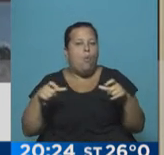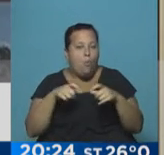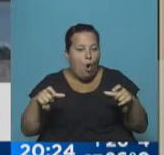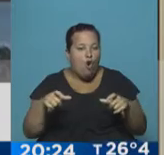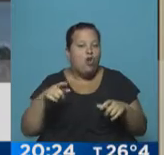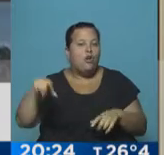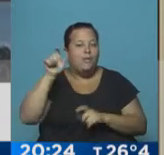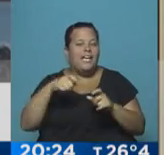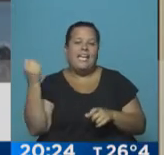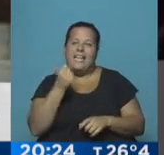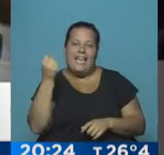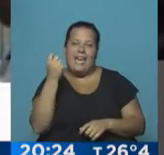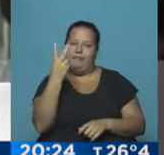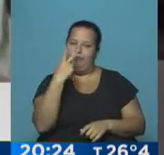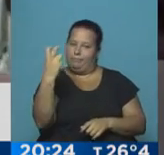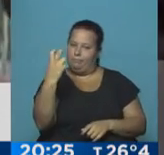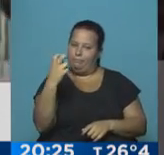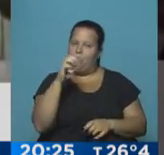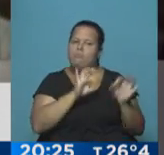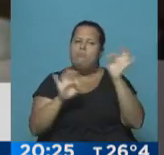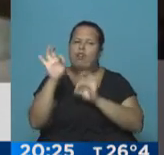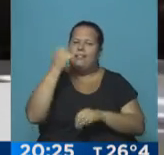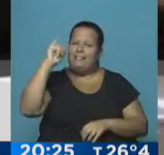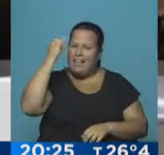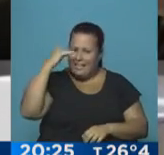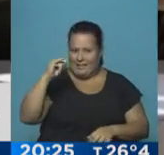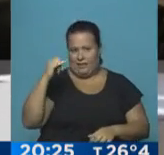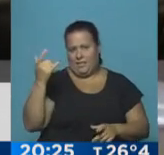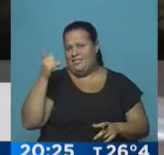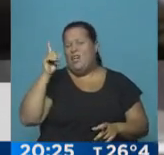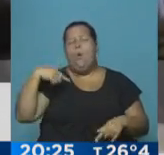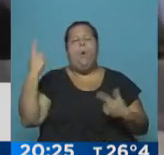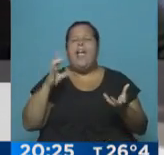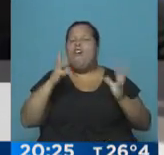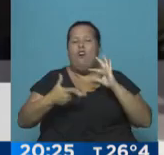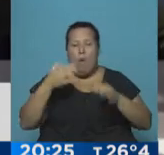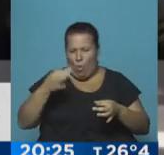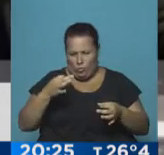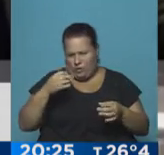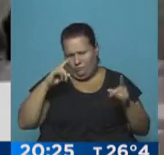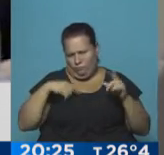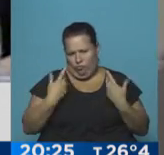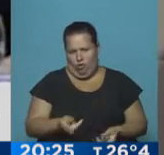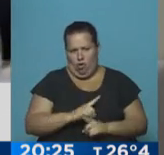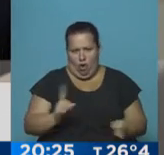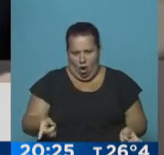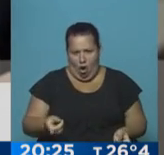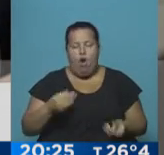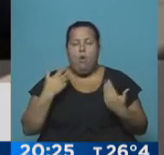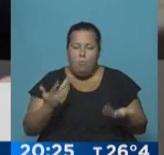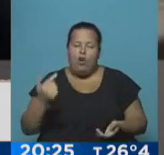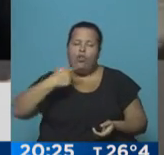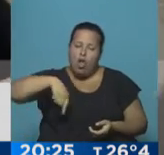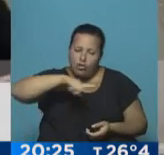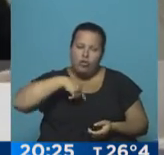están queriendo cobrar una tasa de interés que bajo cualquier criterio de justicia es inaceptable. Por eso es que